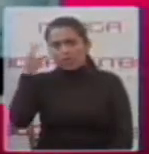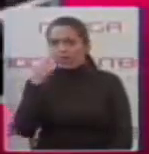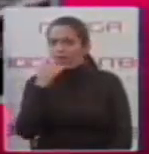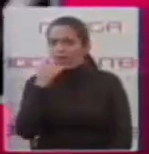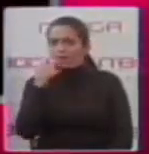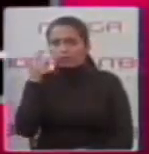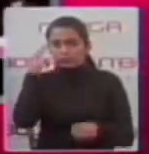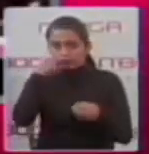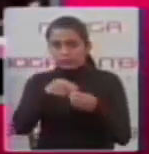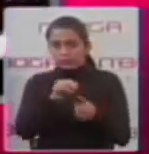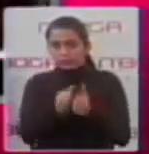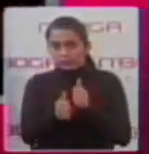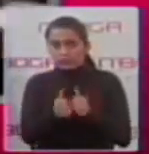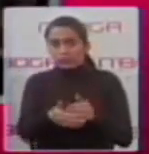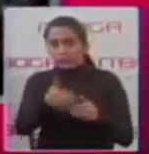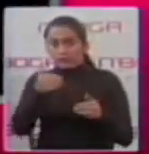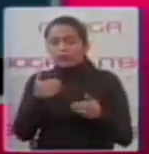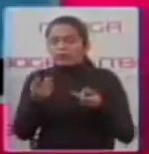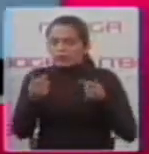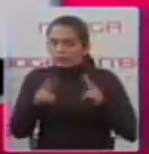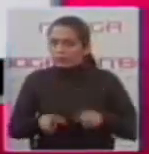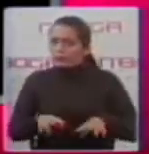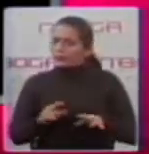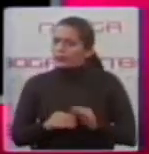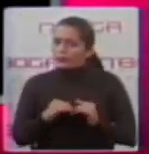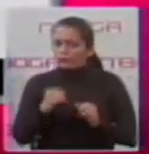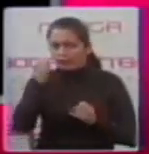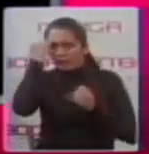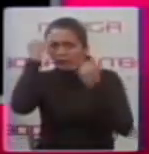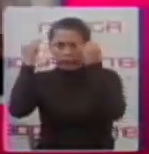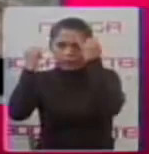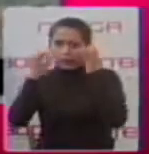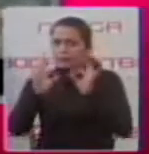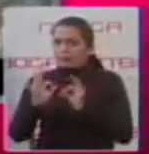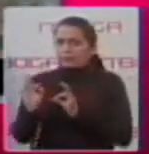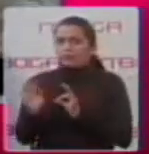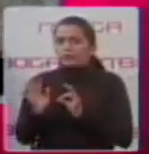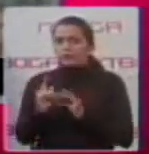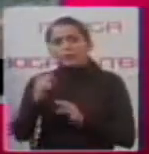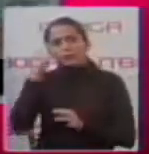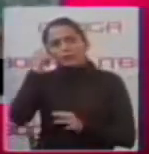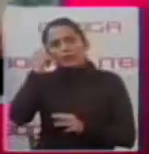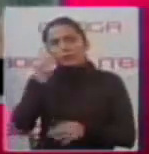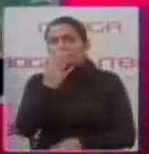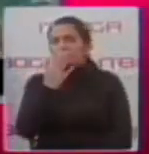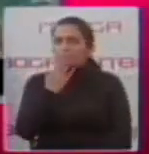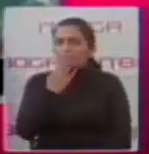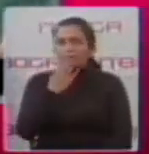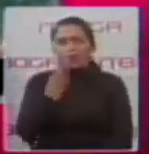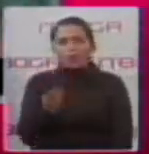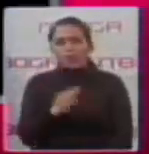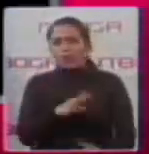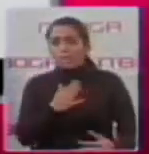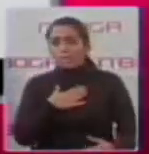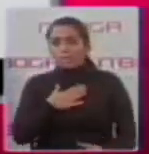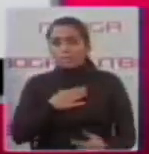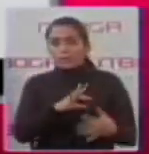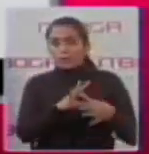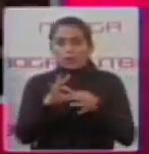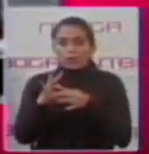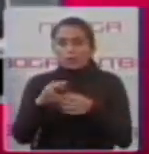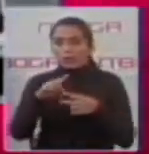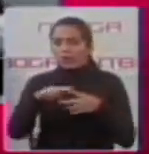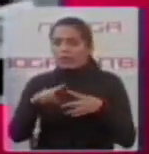visión estratégica destacable. Y él se dio cuenta en su momento de que sus compañeros, voy a citar dos